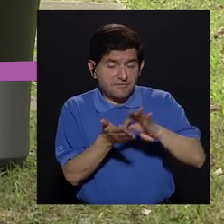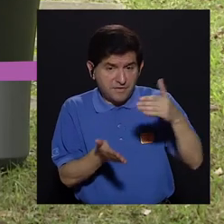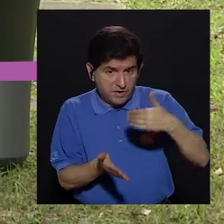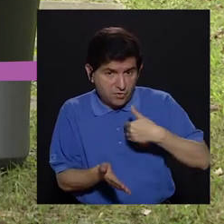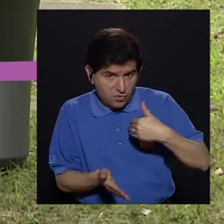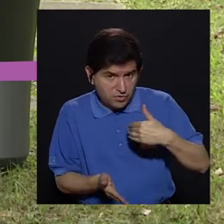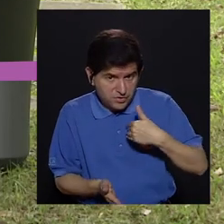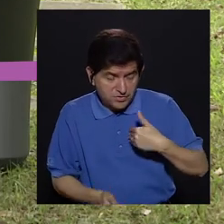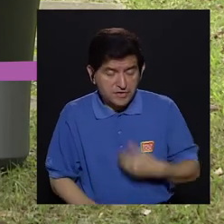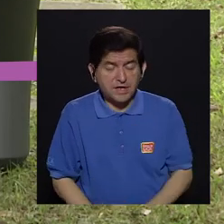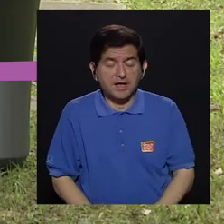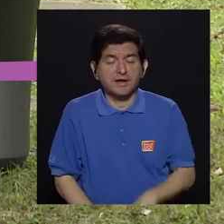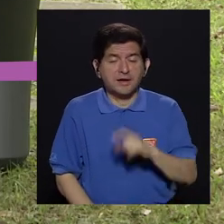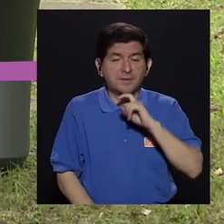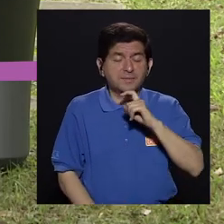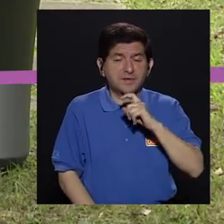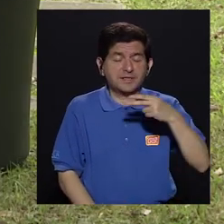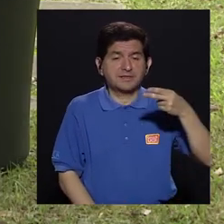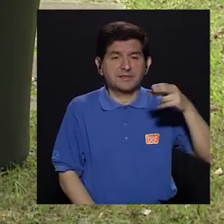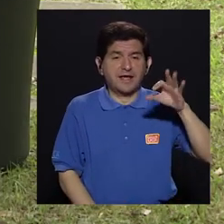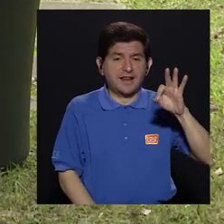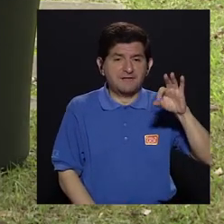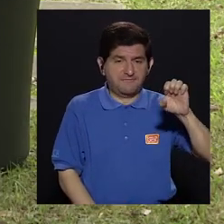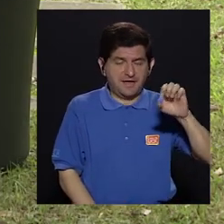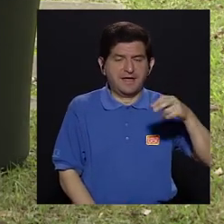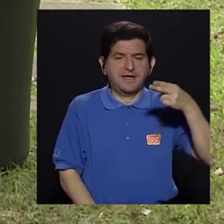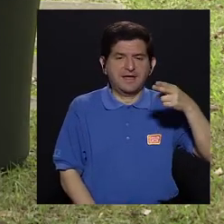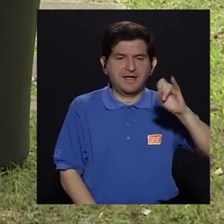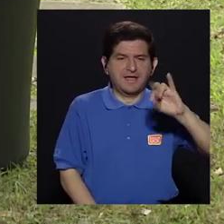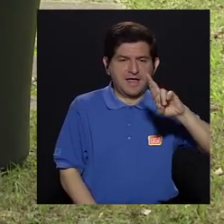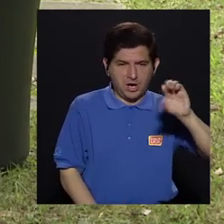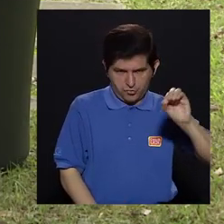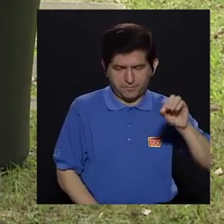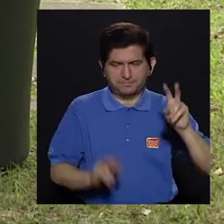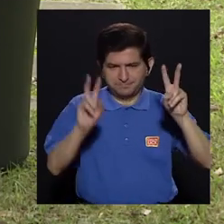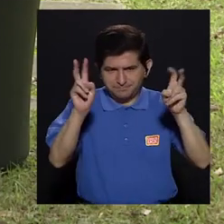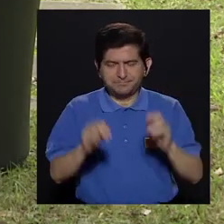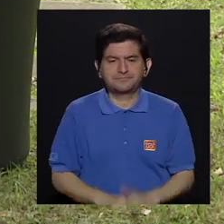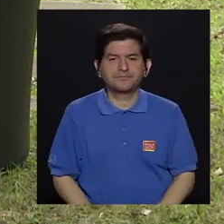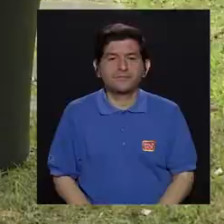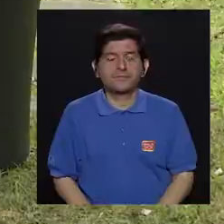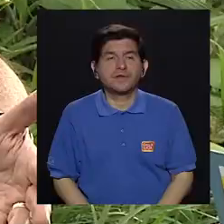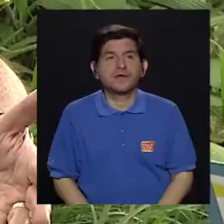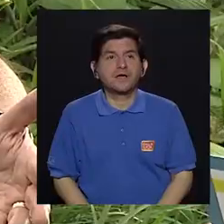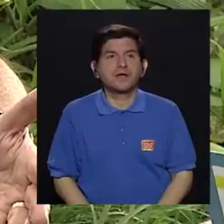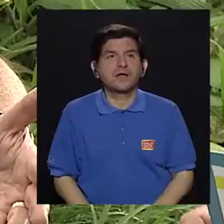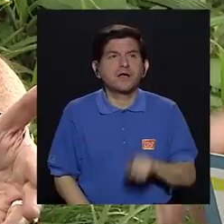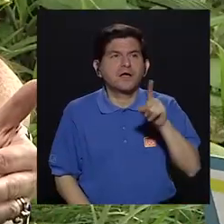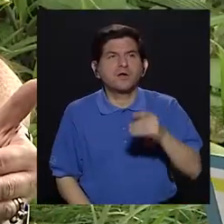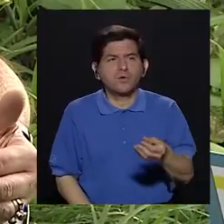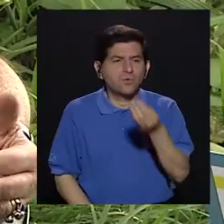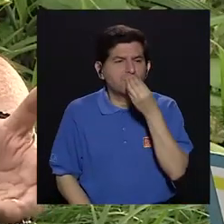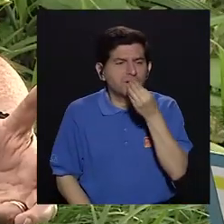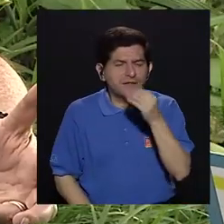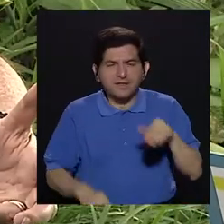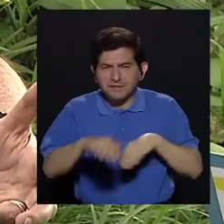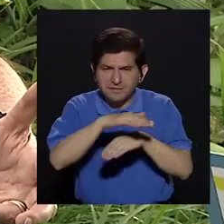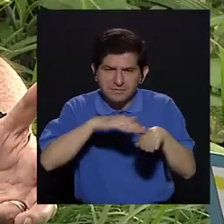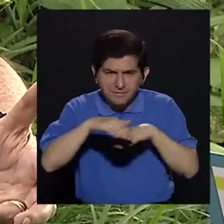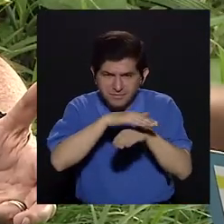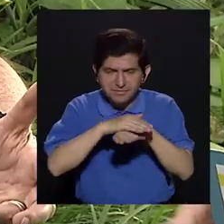tiene una cantidad de hierro importante. Digamos que en una dieta muy